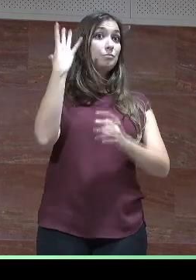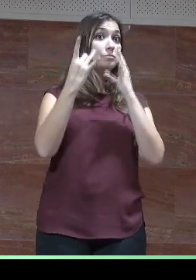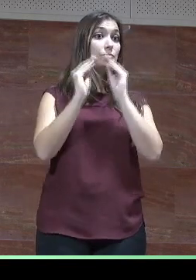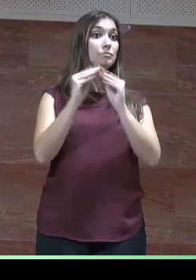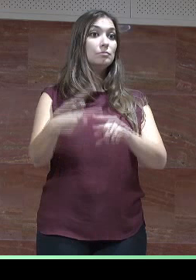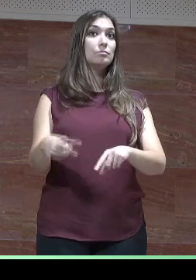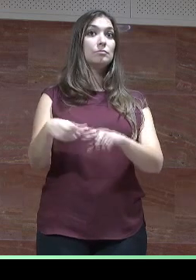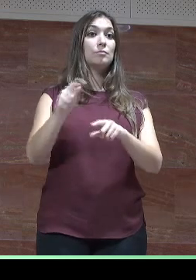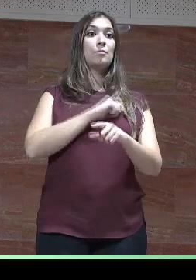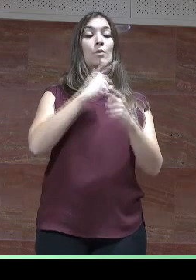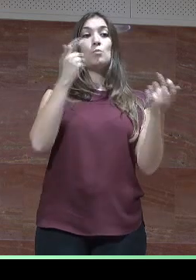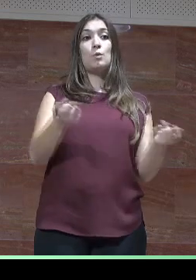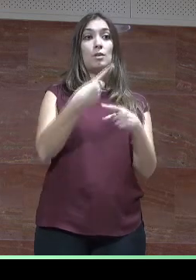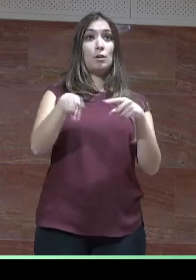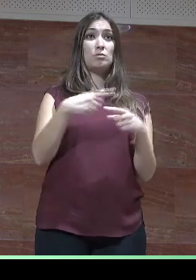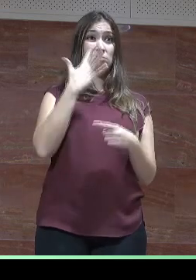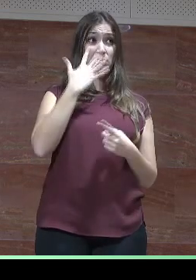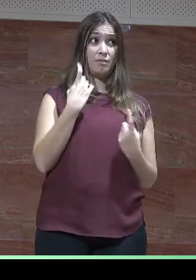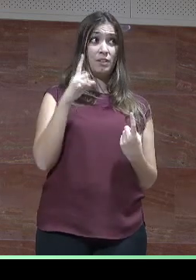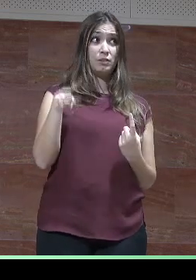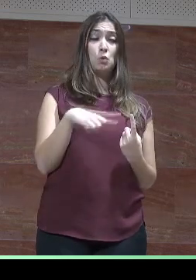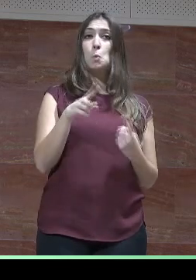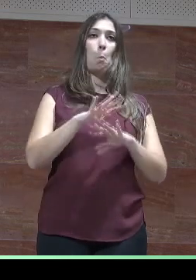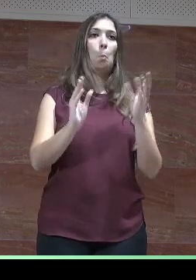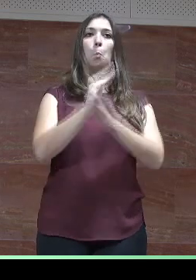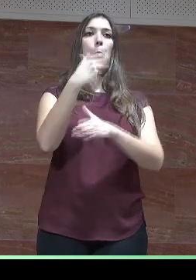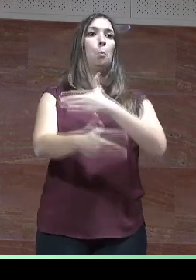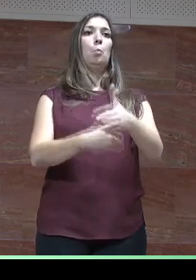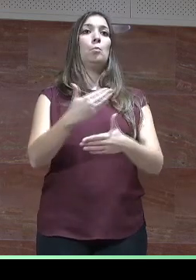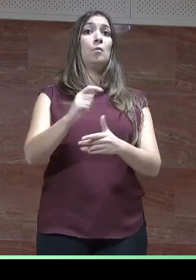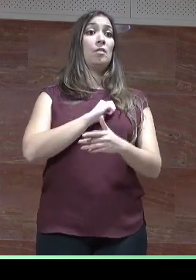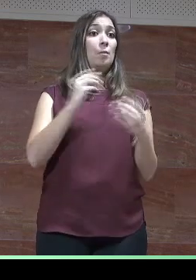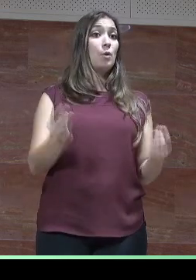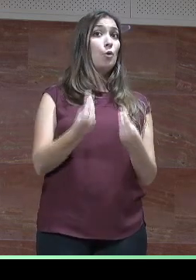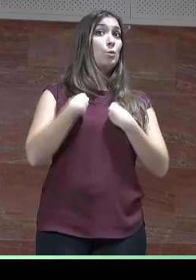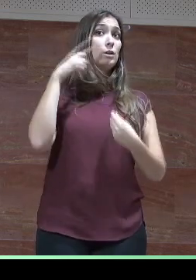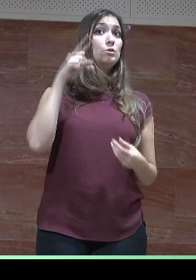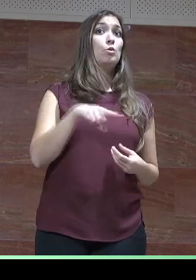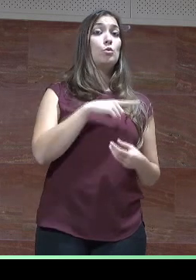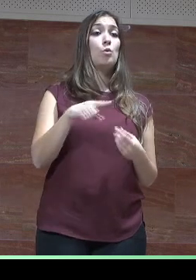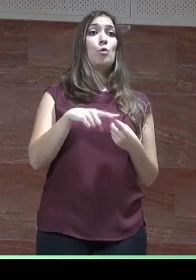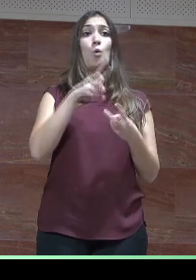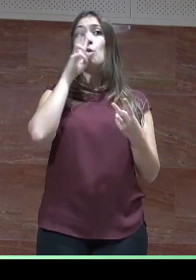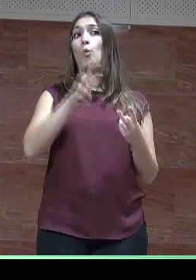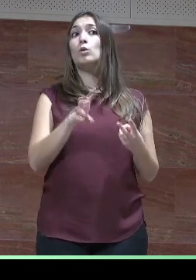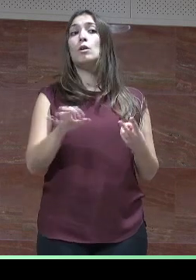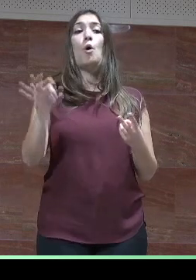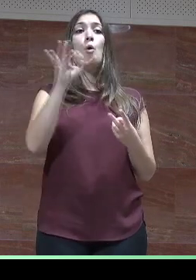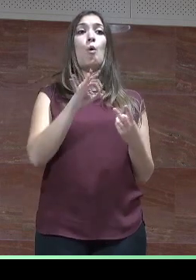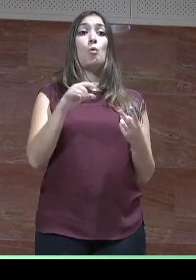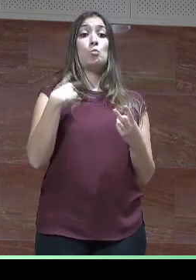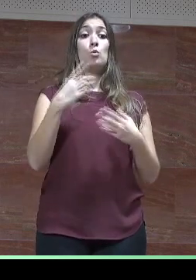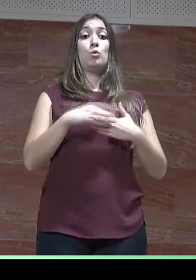aquello que nos ofrece la publicidad es realmente necesario, nos va a mejorar nuestra vida, era útil o nos han dejado a